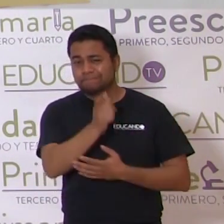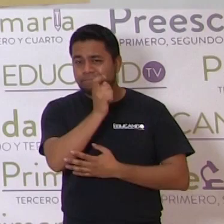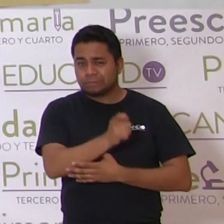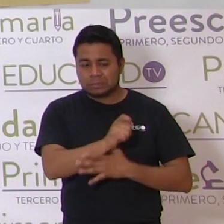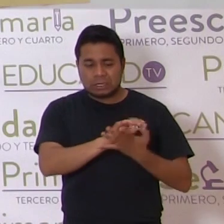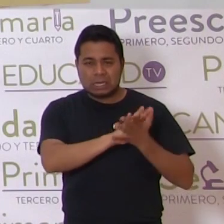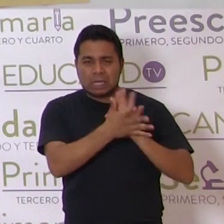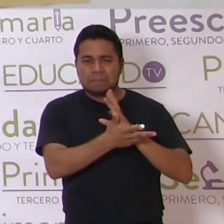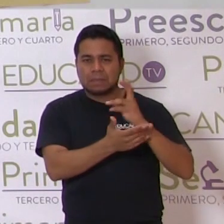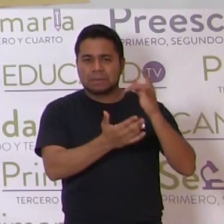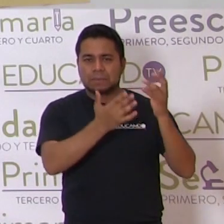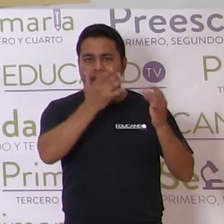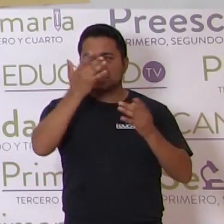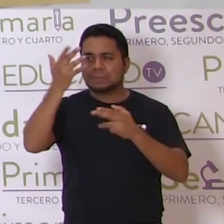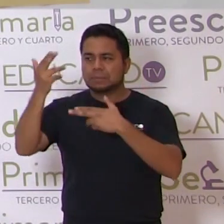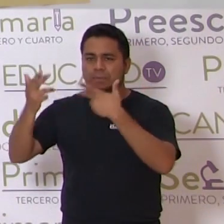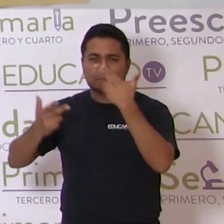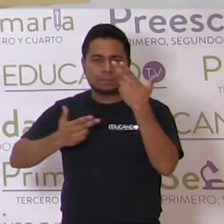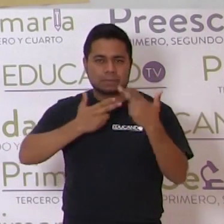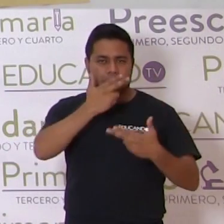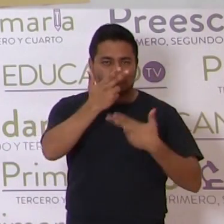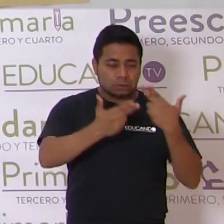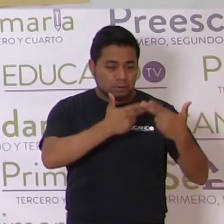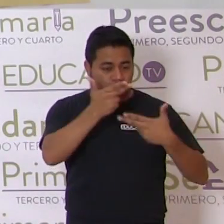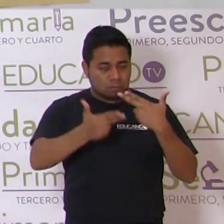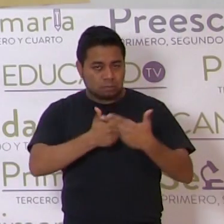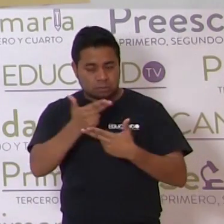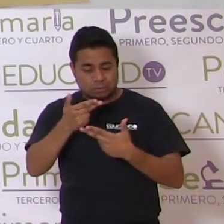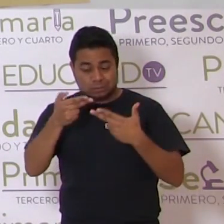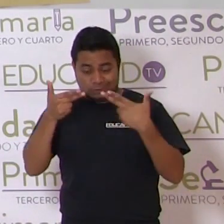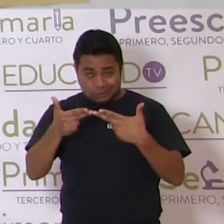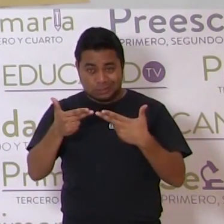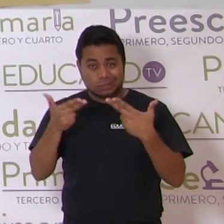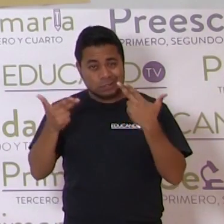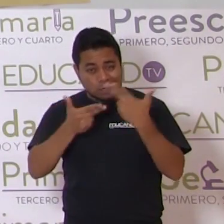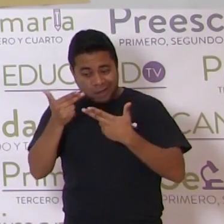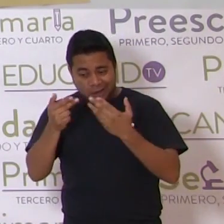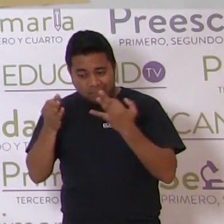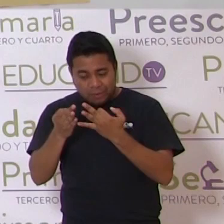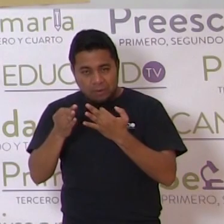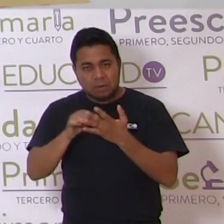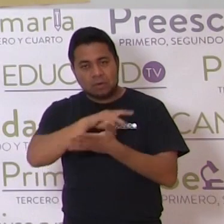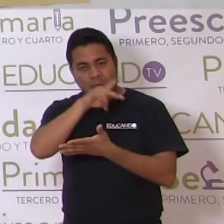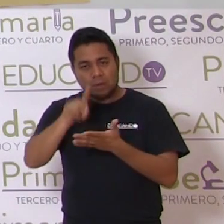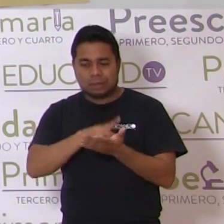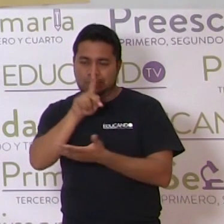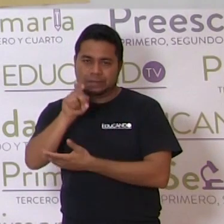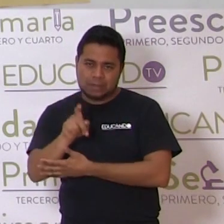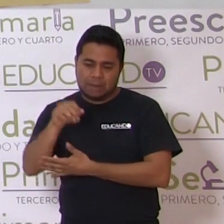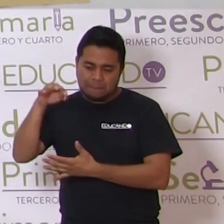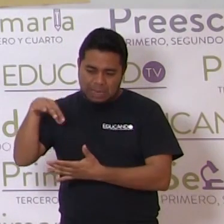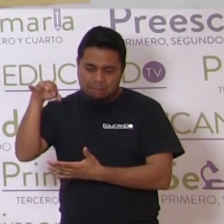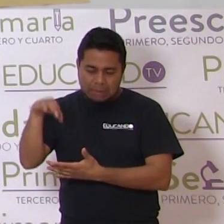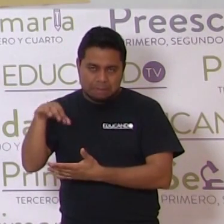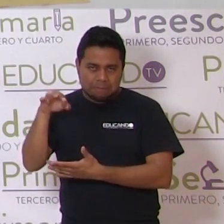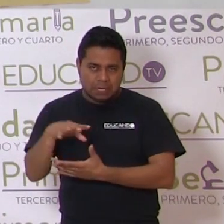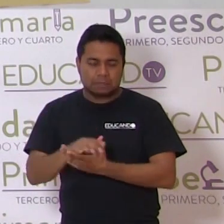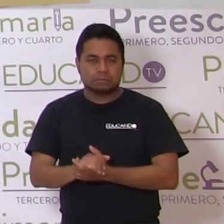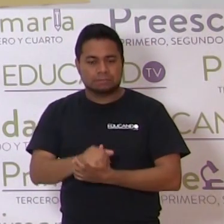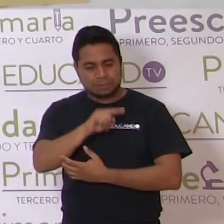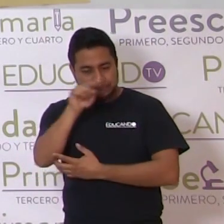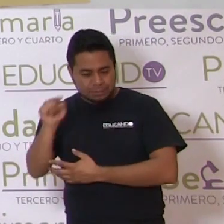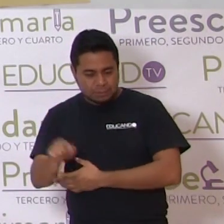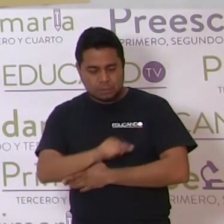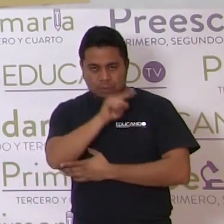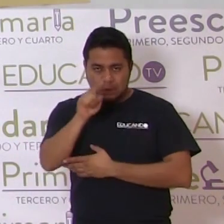cambia a vapor. Cuando el vapor se enfría, se convierte nuevamente en agua. Si